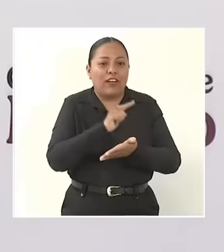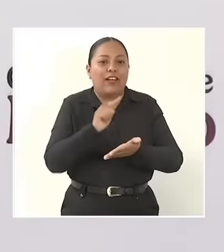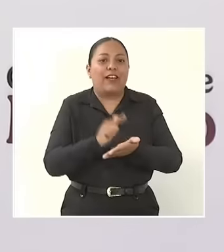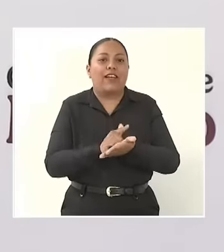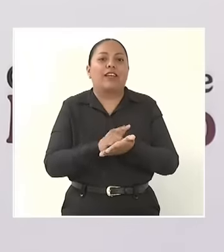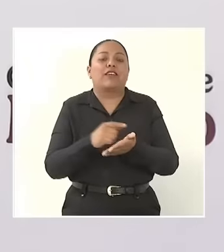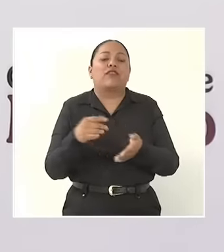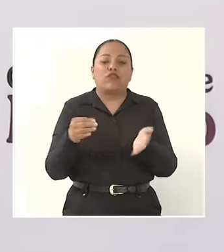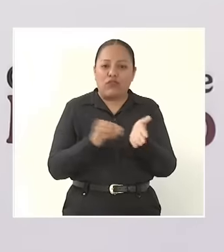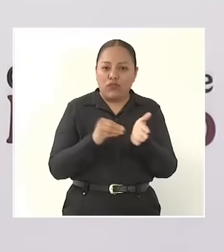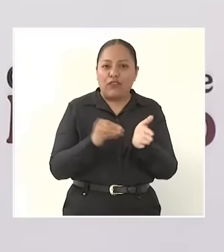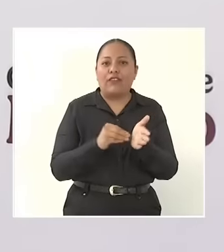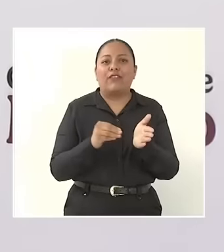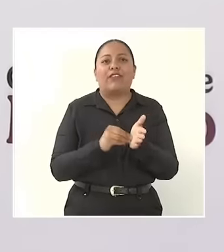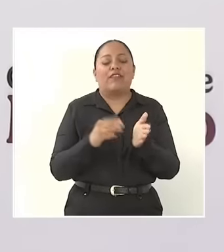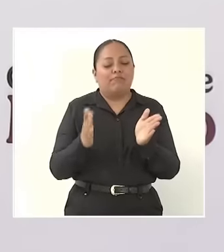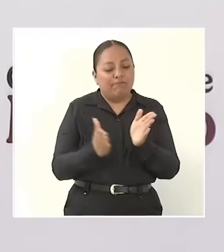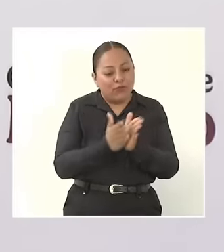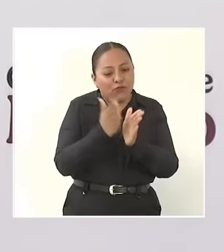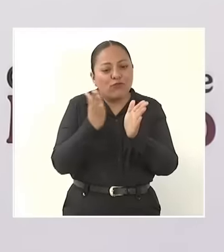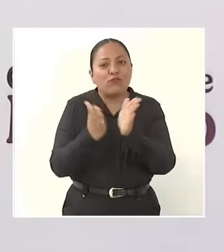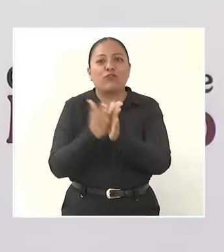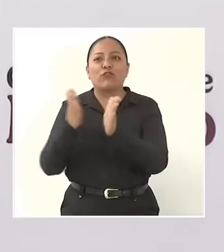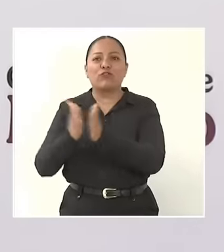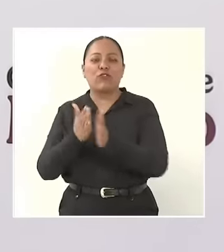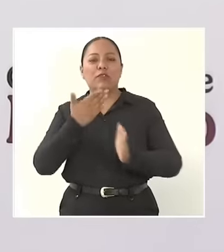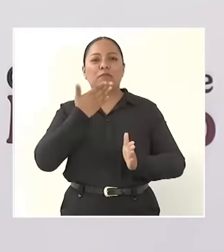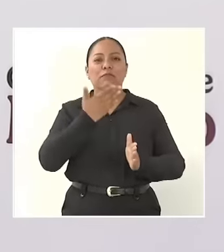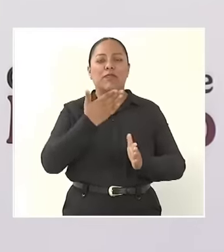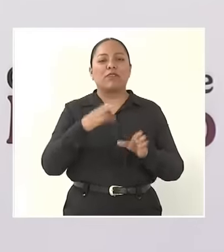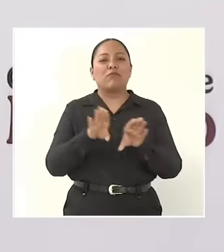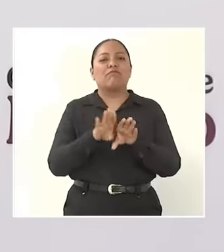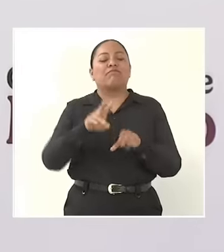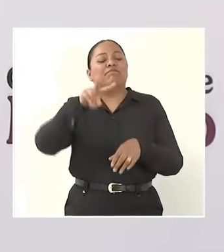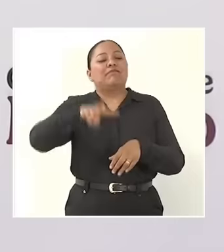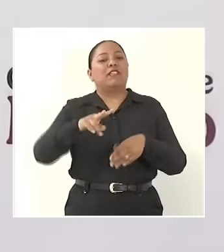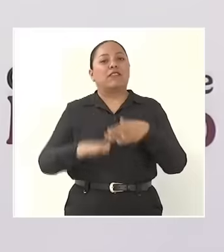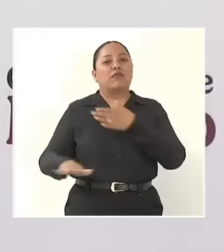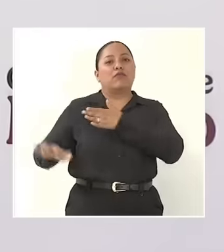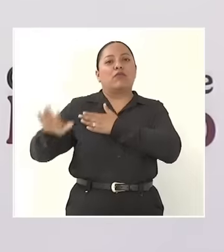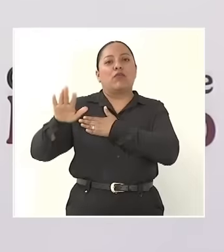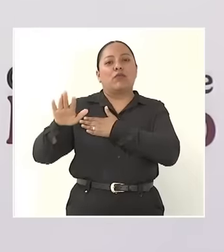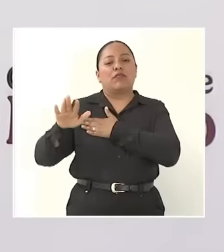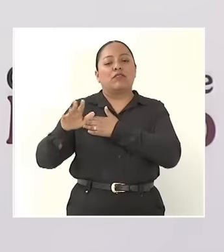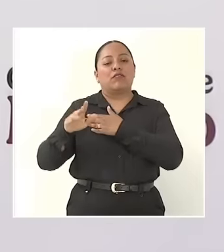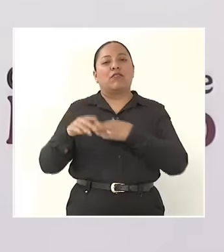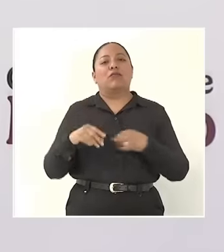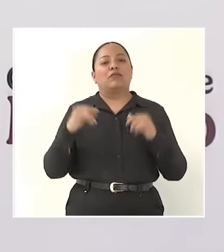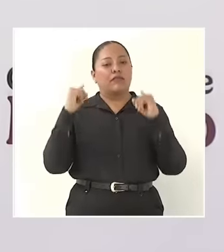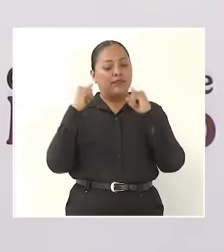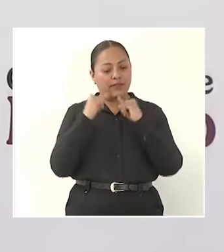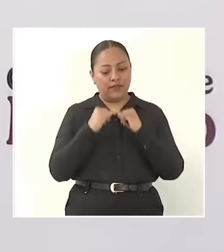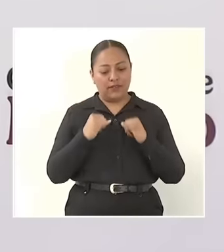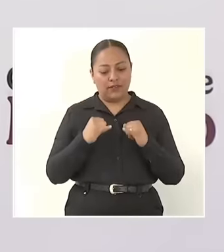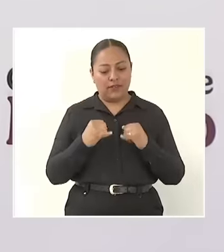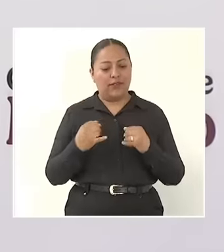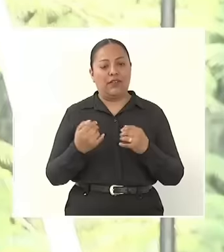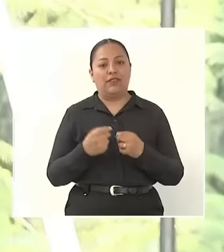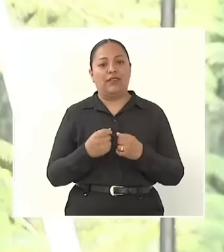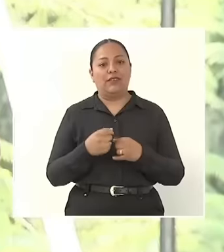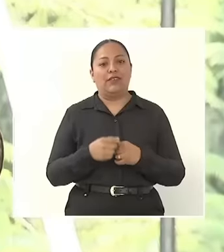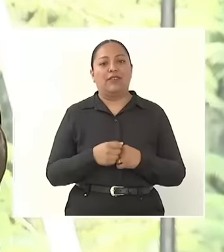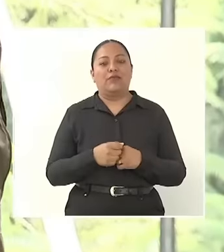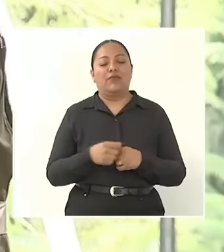construcción de infraestructura estratégica del país, como una expresión de nuestro compromiso institucional y un gran amor por el pueblo de